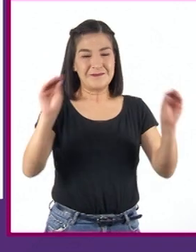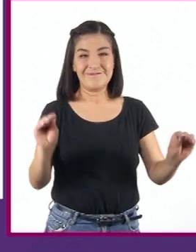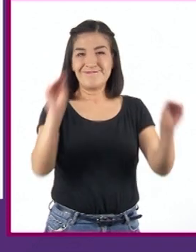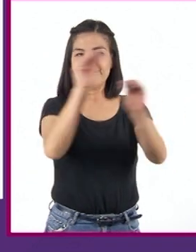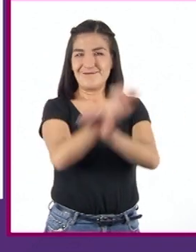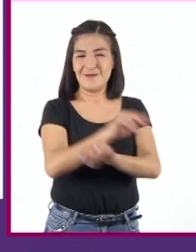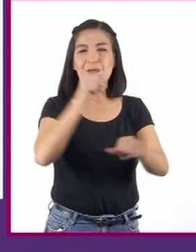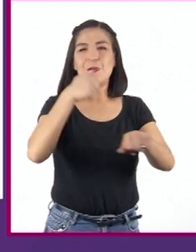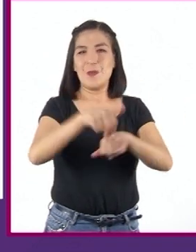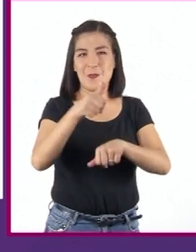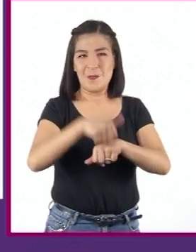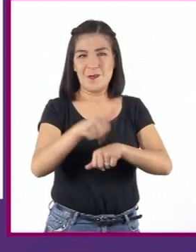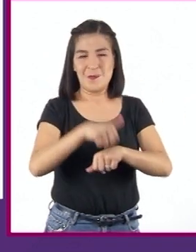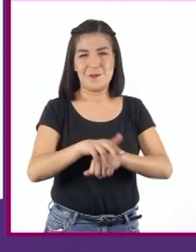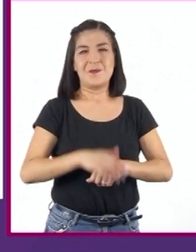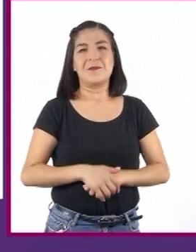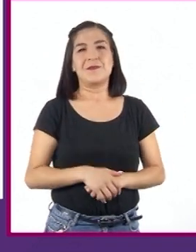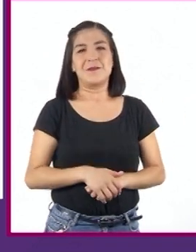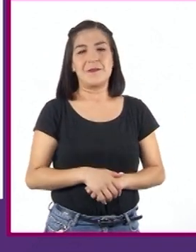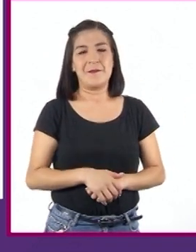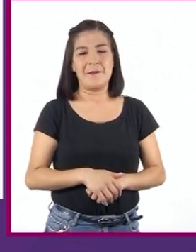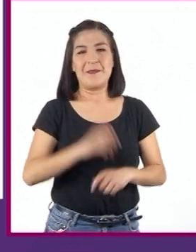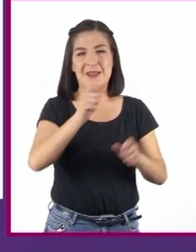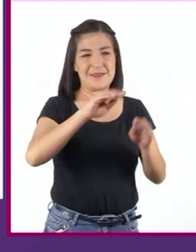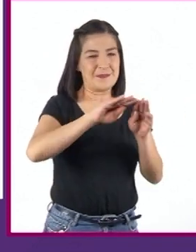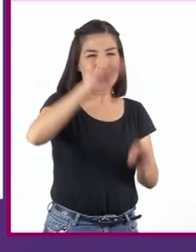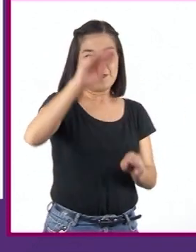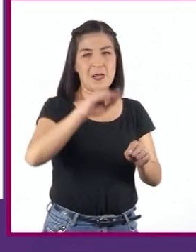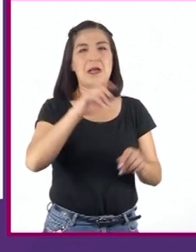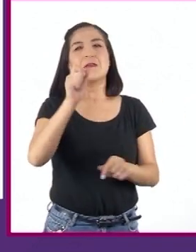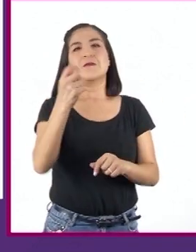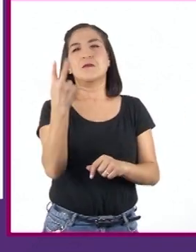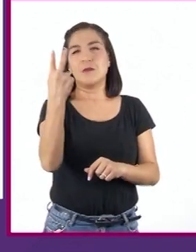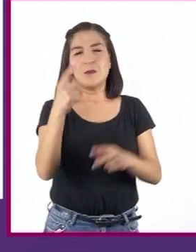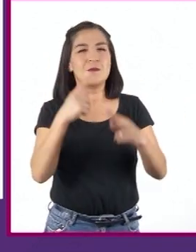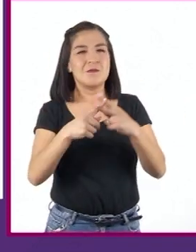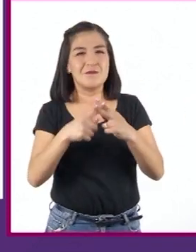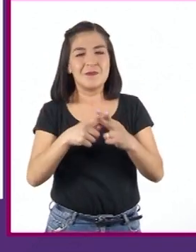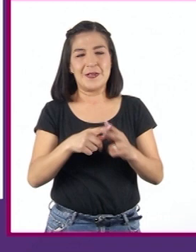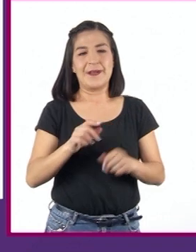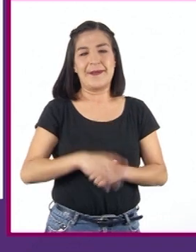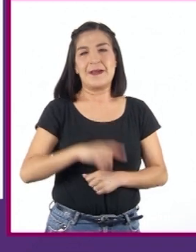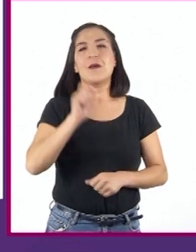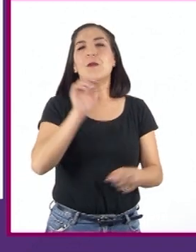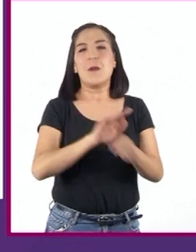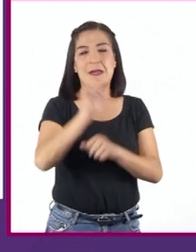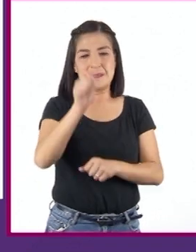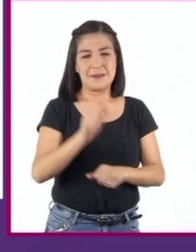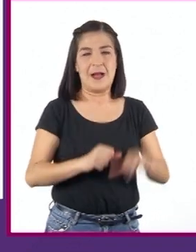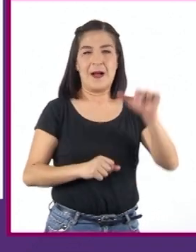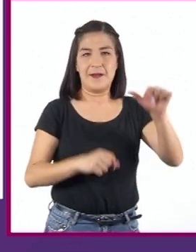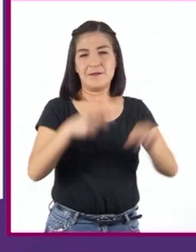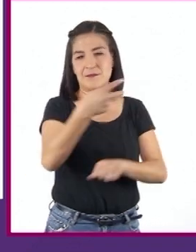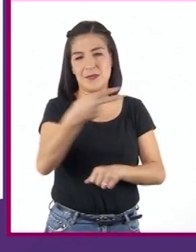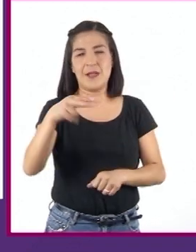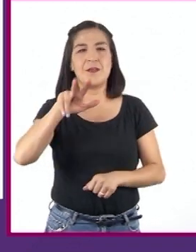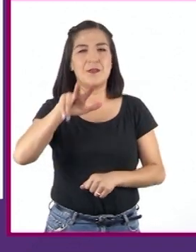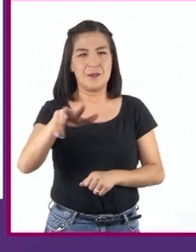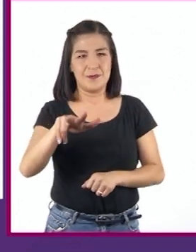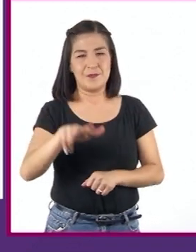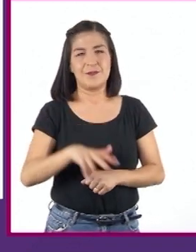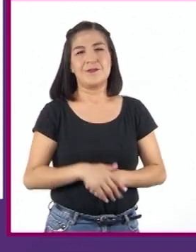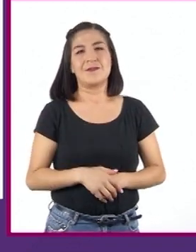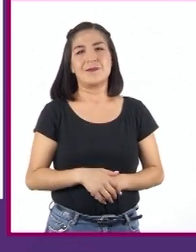Sustituyendo la medida del lado y calculando su cuadrado, obtenemos A igual con 18.